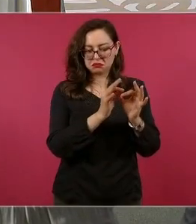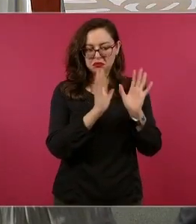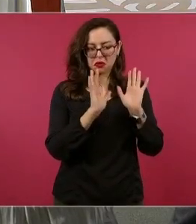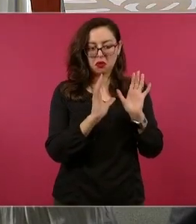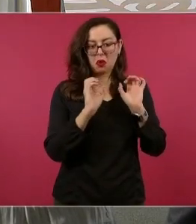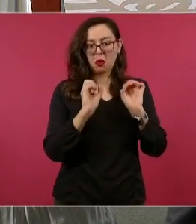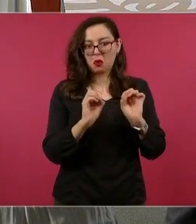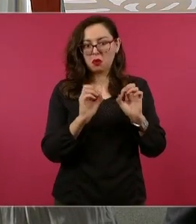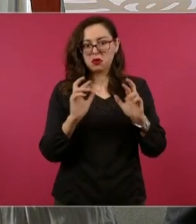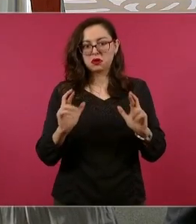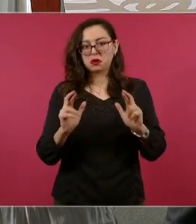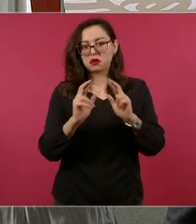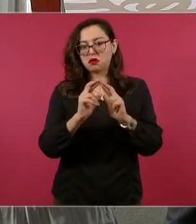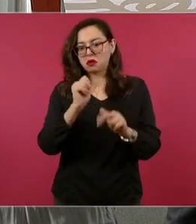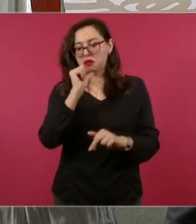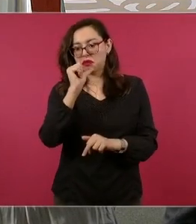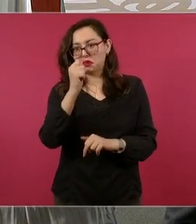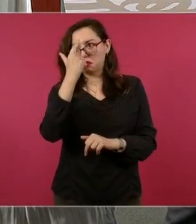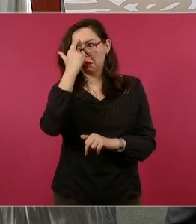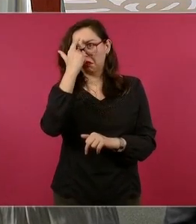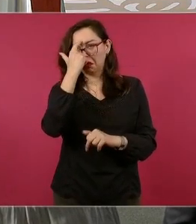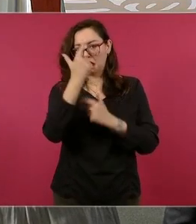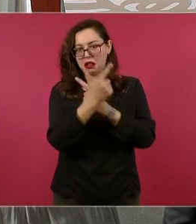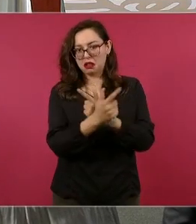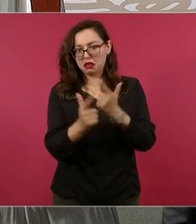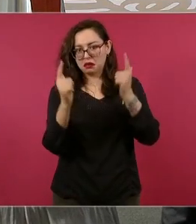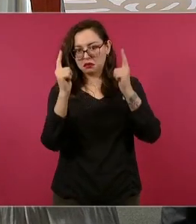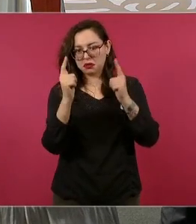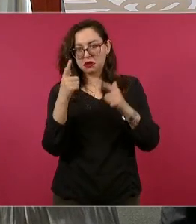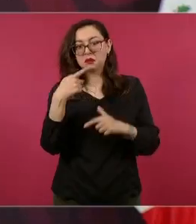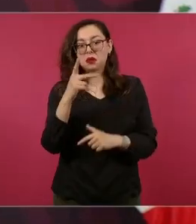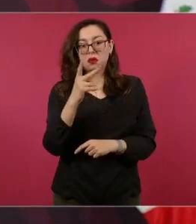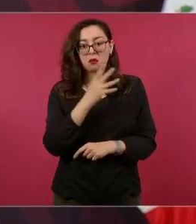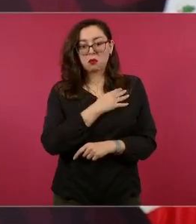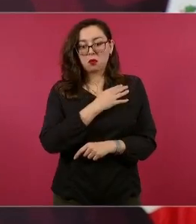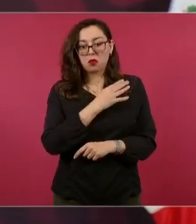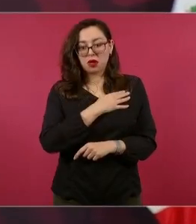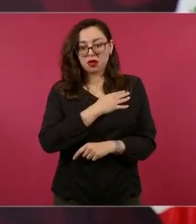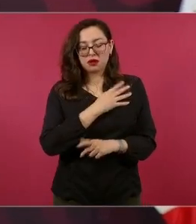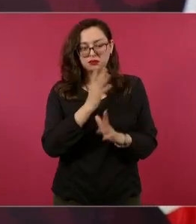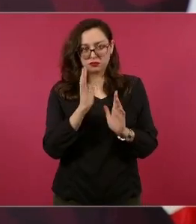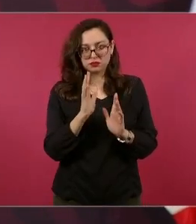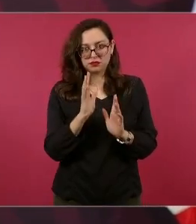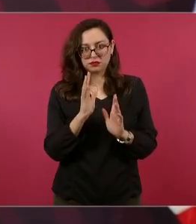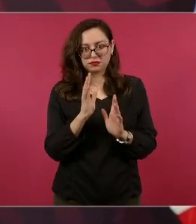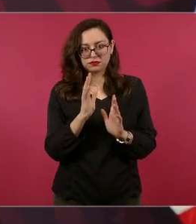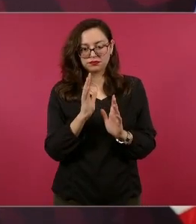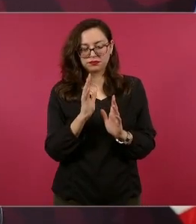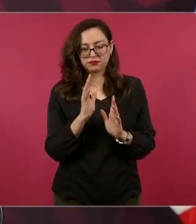religiosos, si somos libres pensadores, buenos ciudadanos,